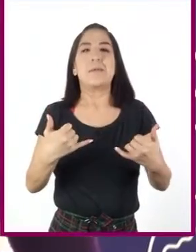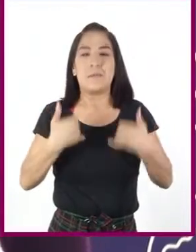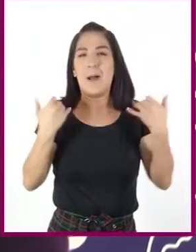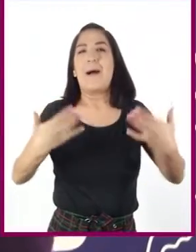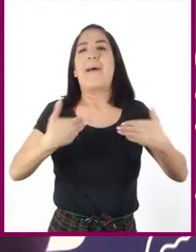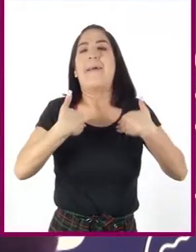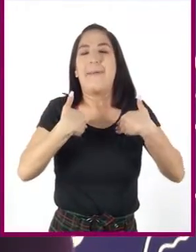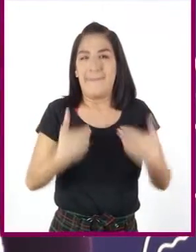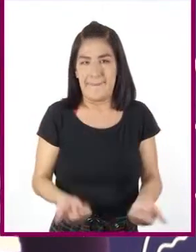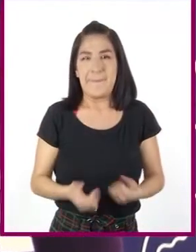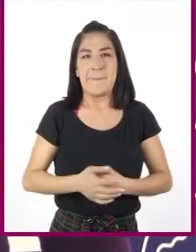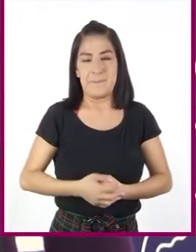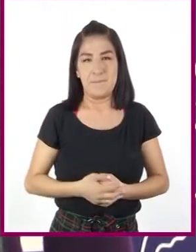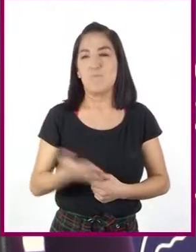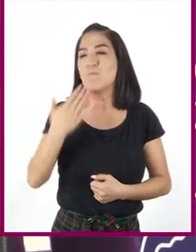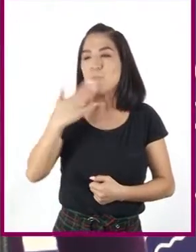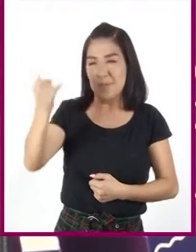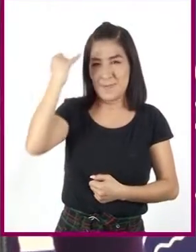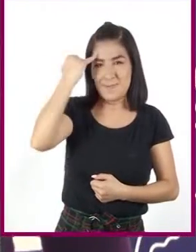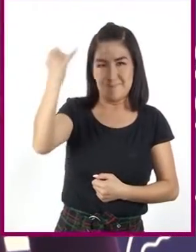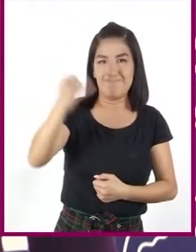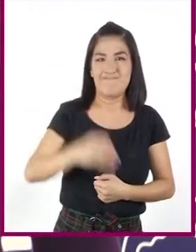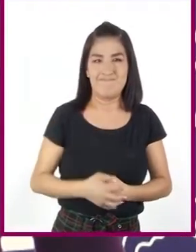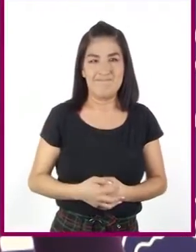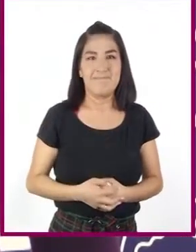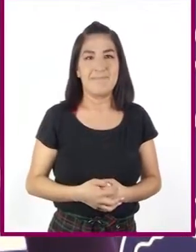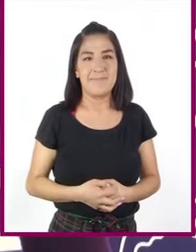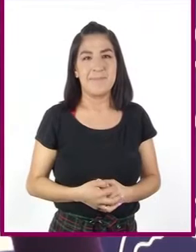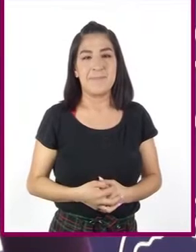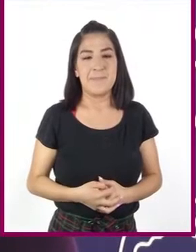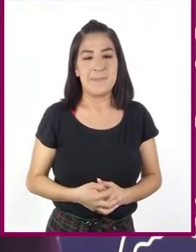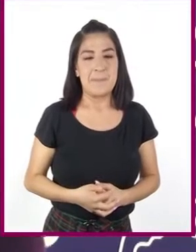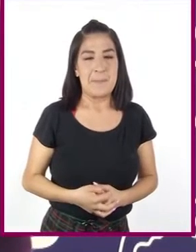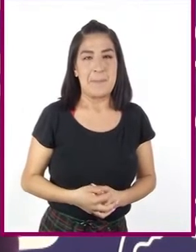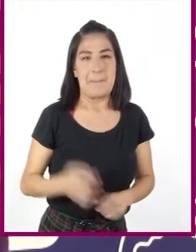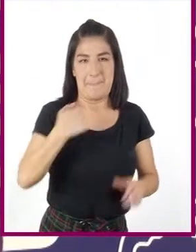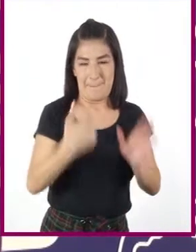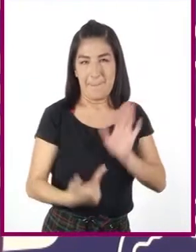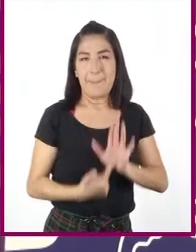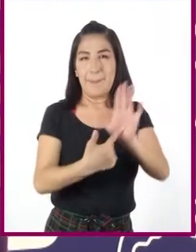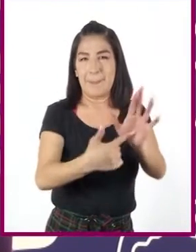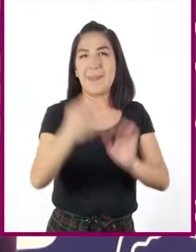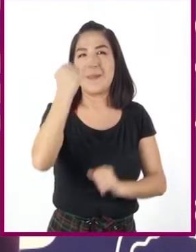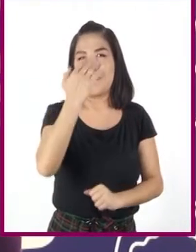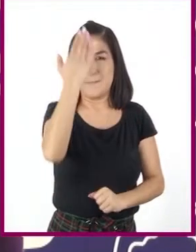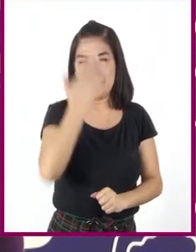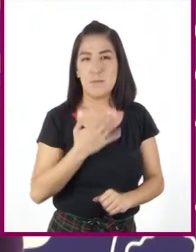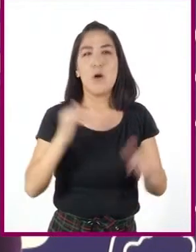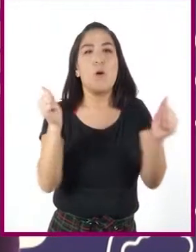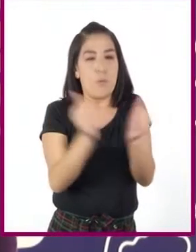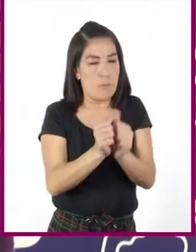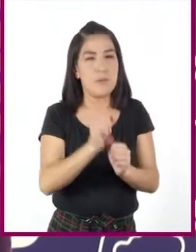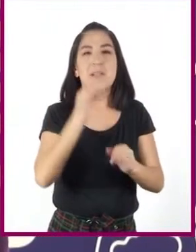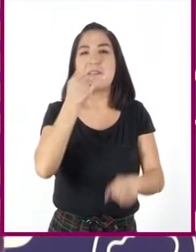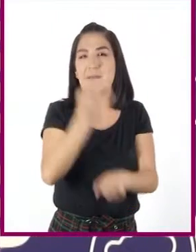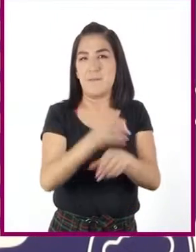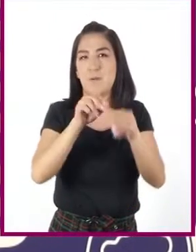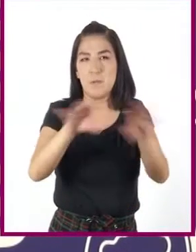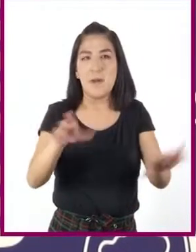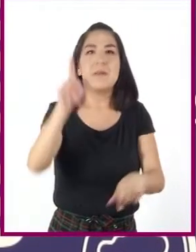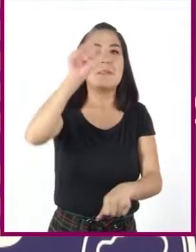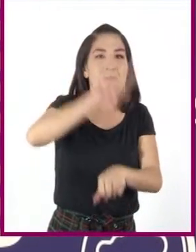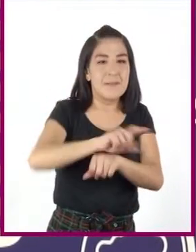comprendamos? Una buena idea. Les presentaré algunas imágenes con la información sobre el estado del tiempo